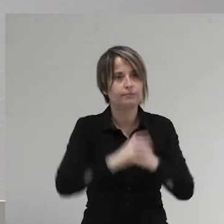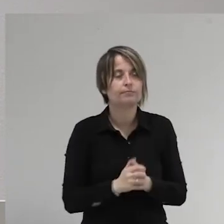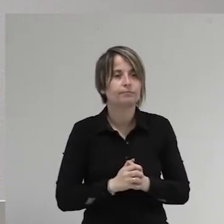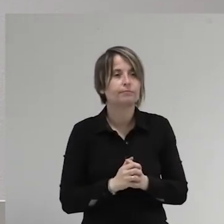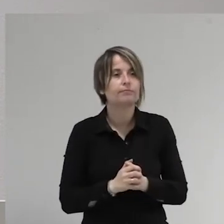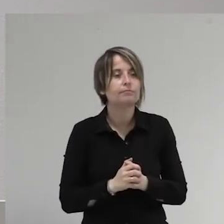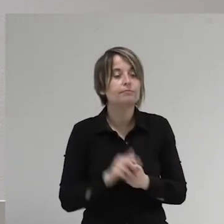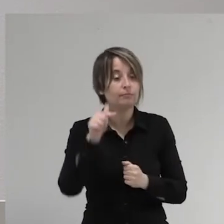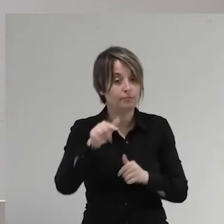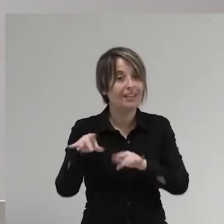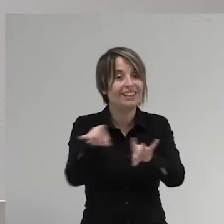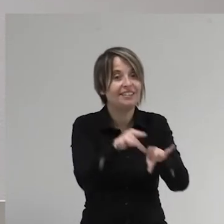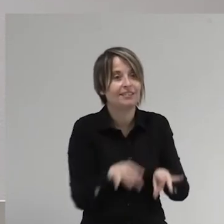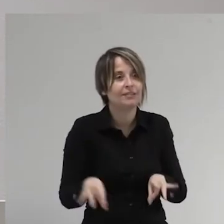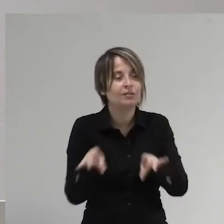Este territorio